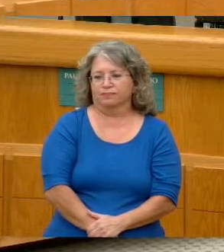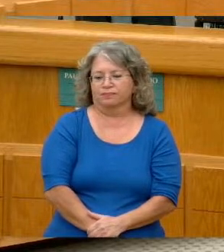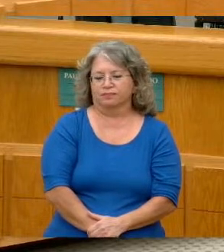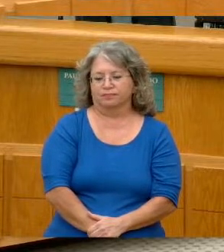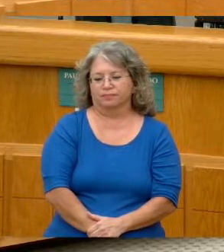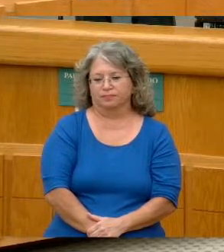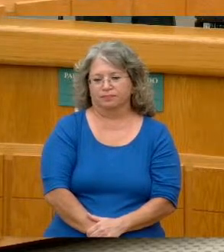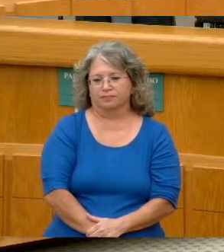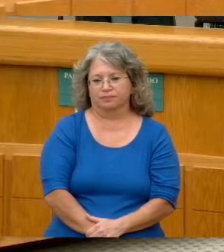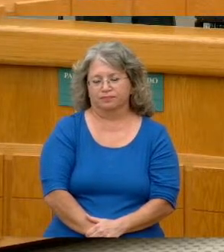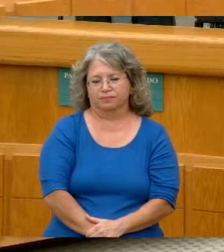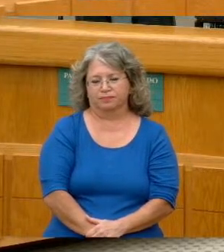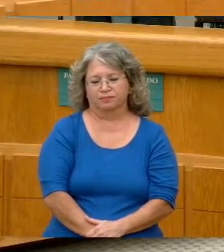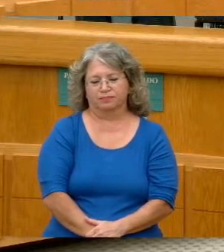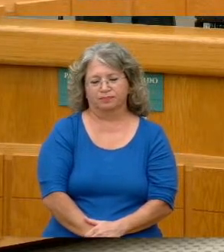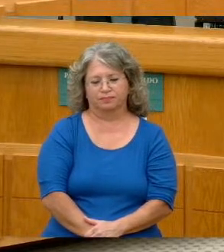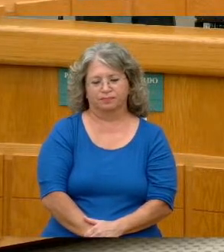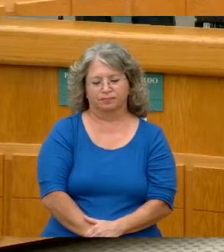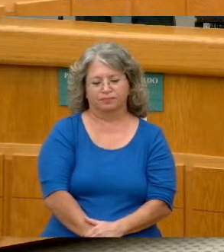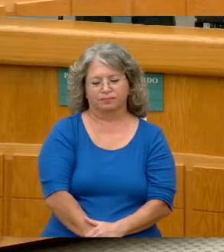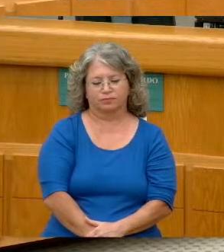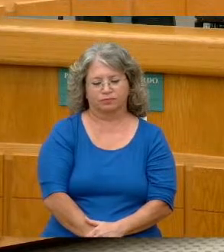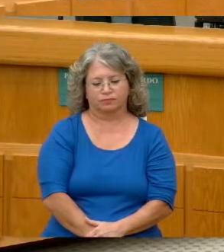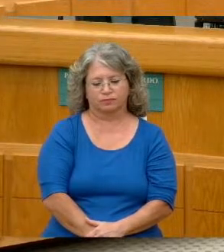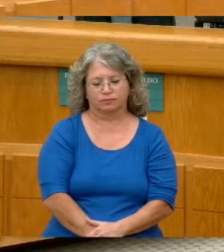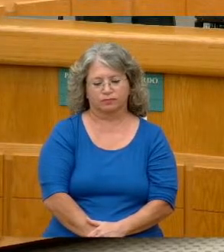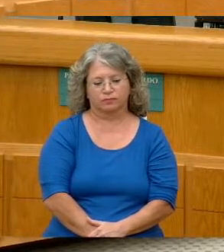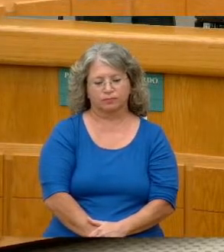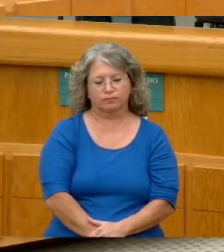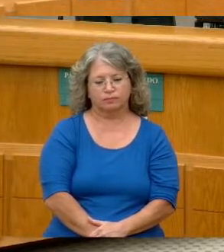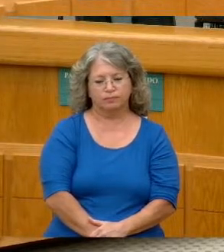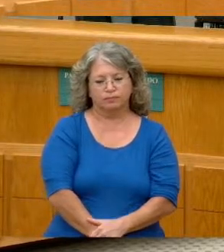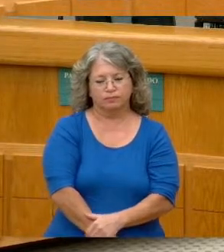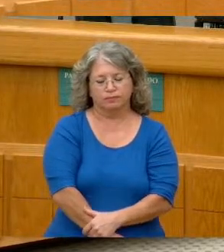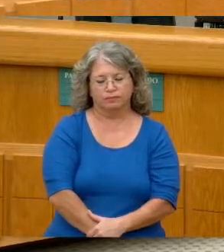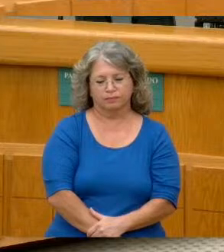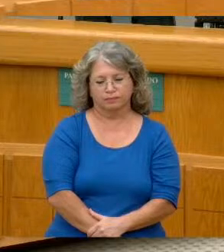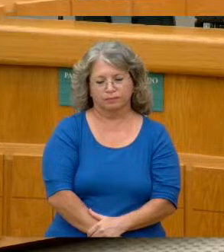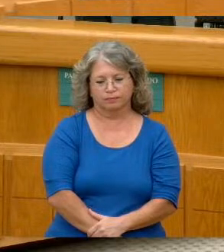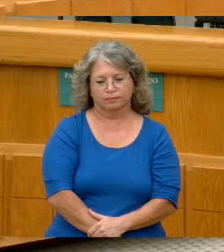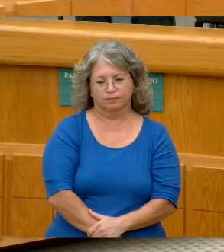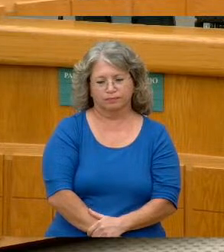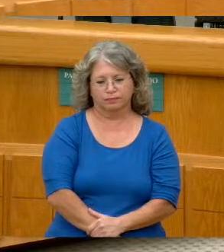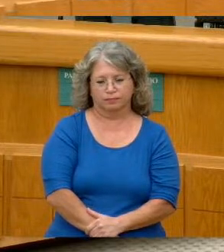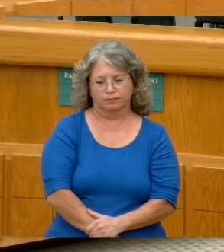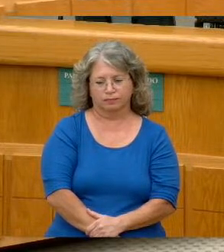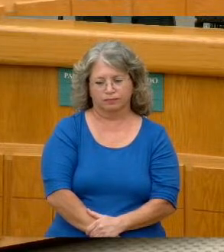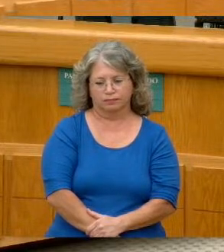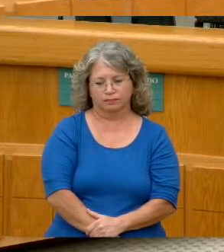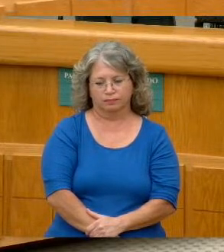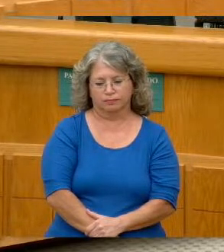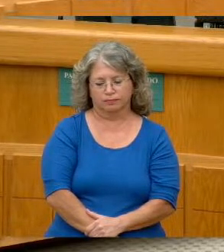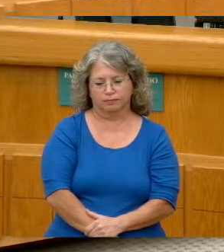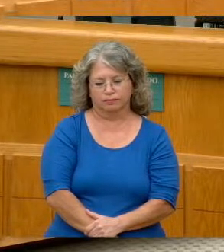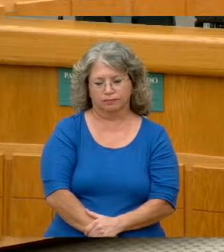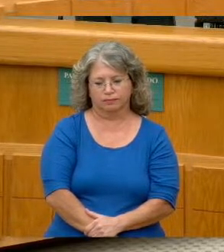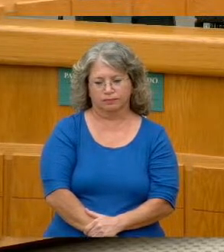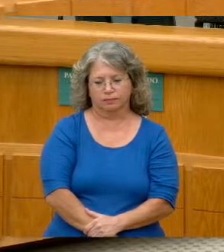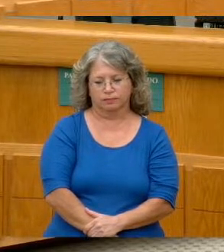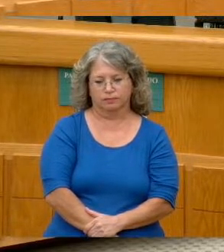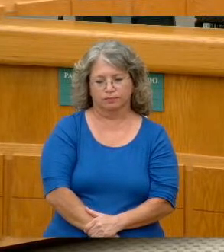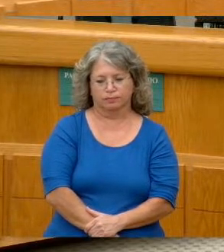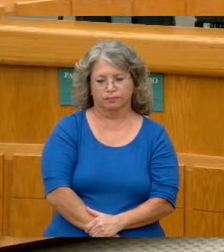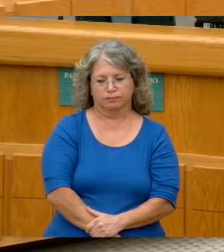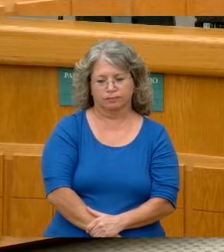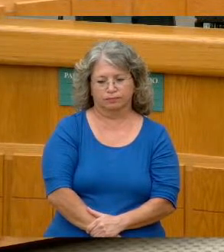Una persona enferma pide un cubrebocas prestado solo porque le gustó y lo regresa infectado. Una persona enferma en la escuela pide un lápiz prestado para un